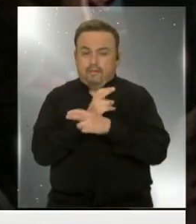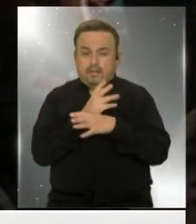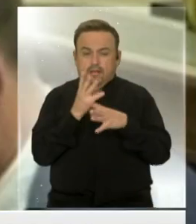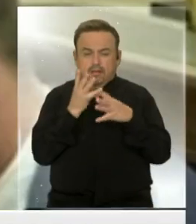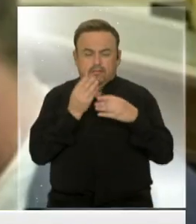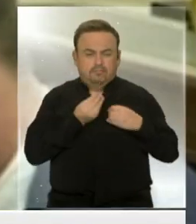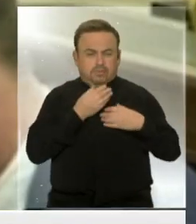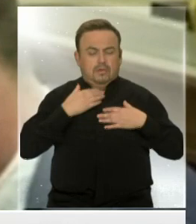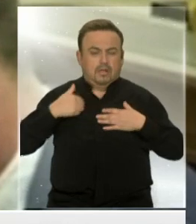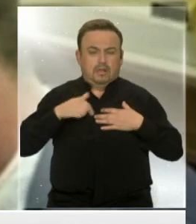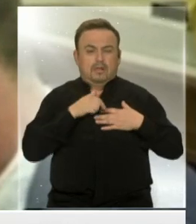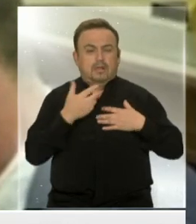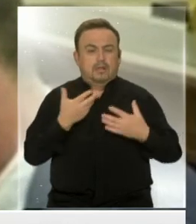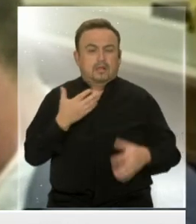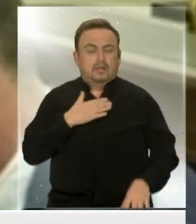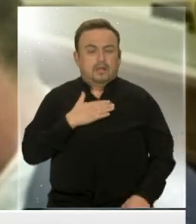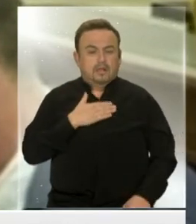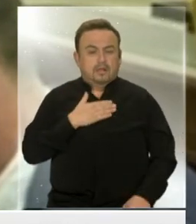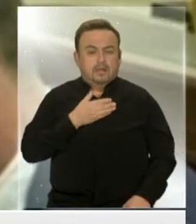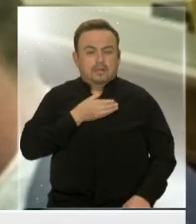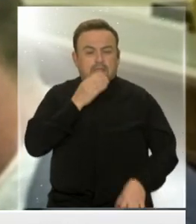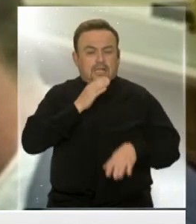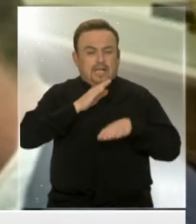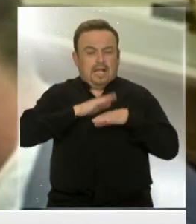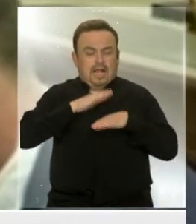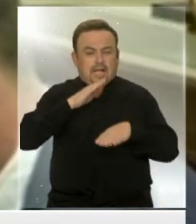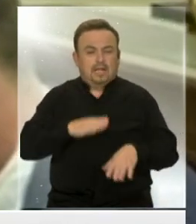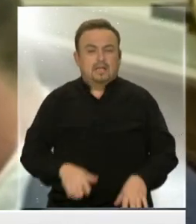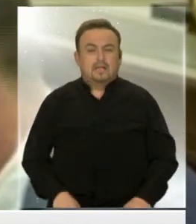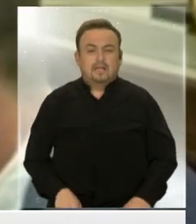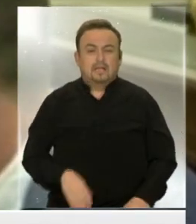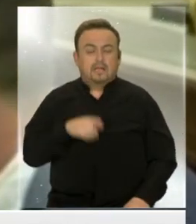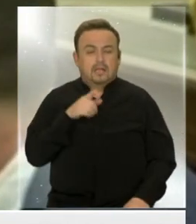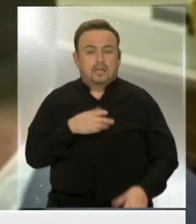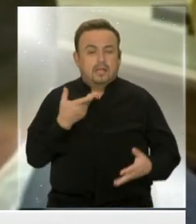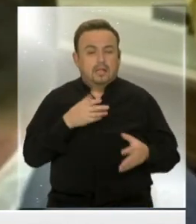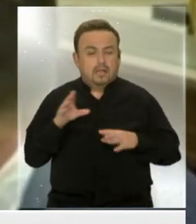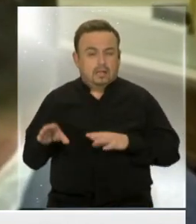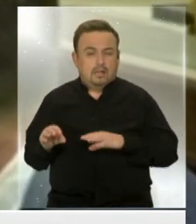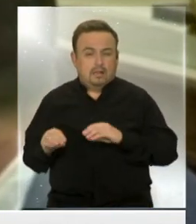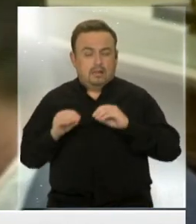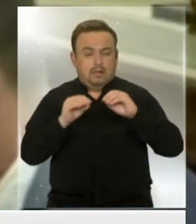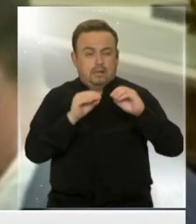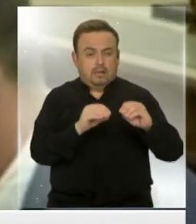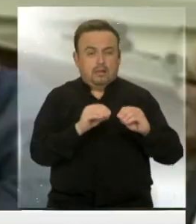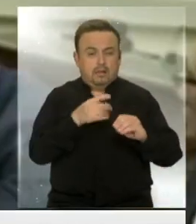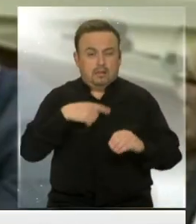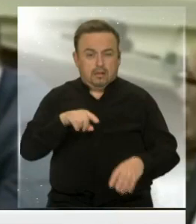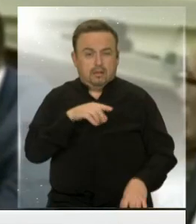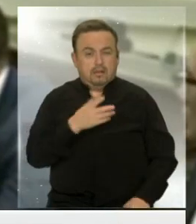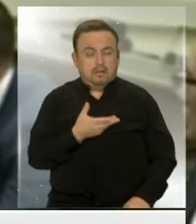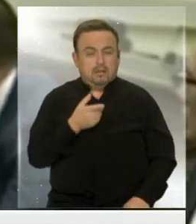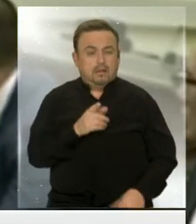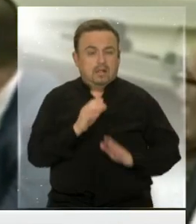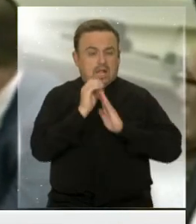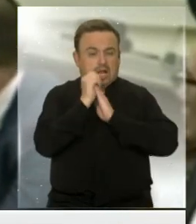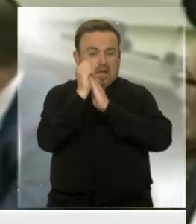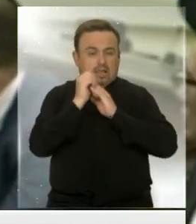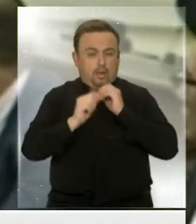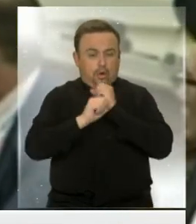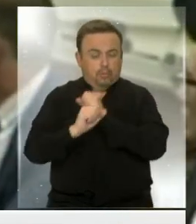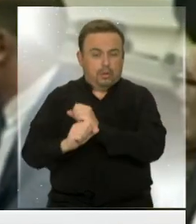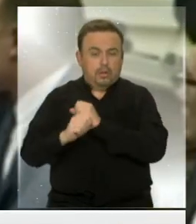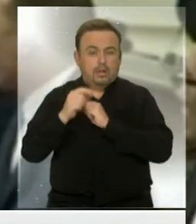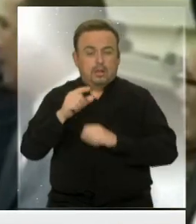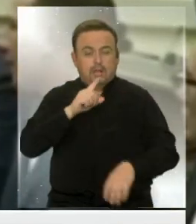absorbido rápidamente a través de este líquido caliente. Ahora planean transportarlo, sus seguidores, como es líder de la oposición, a